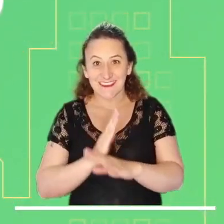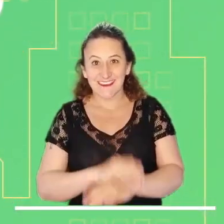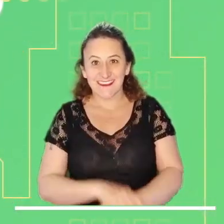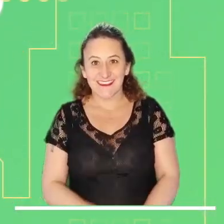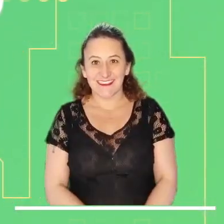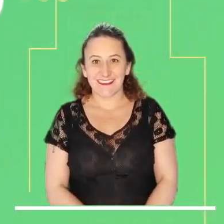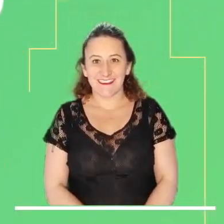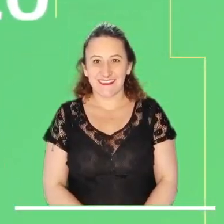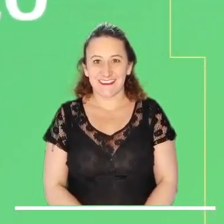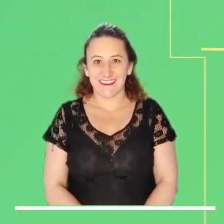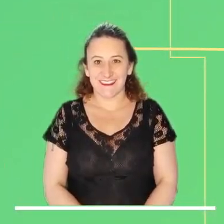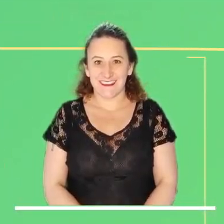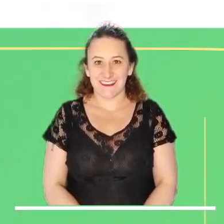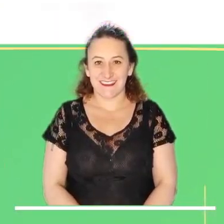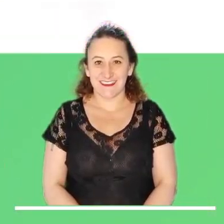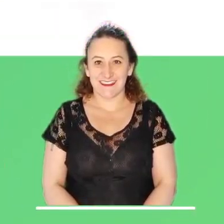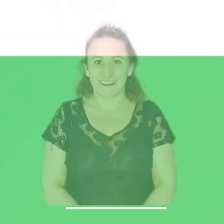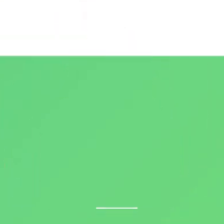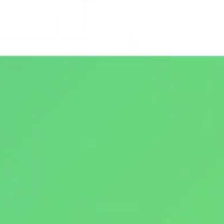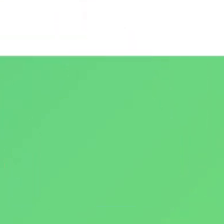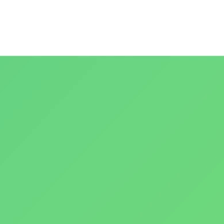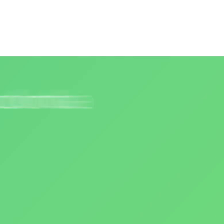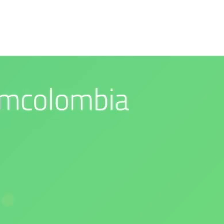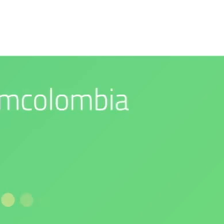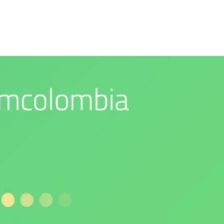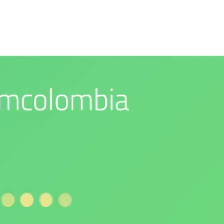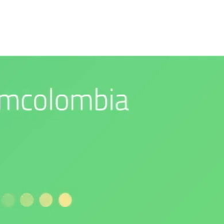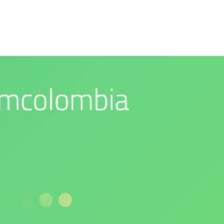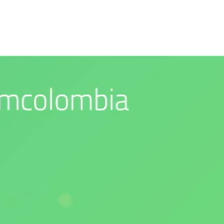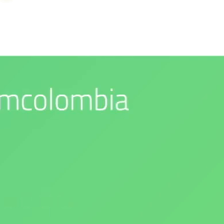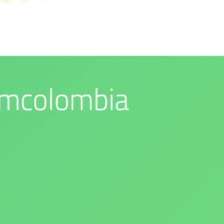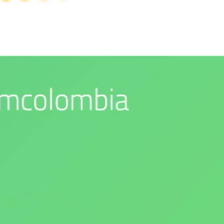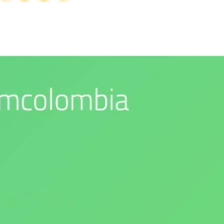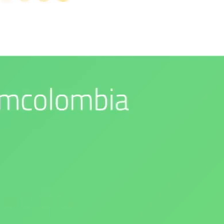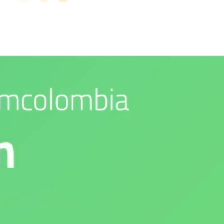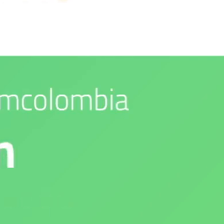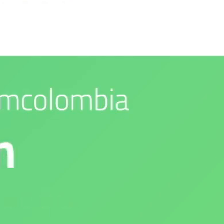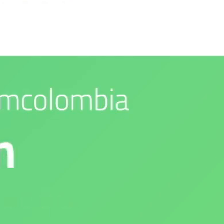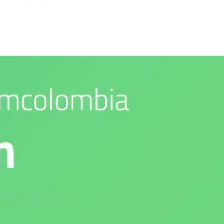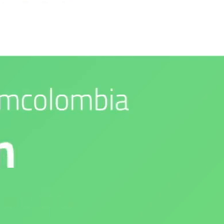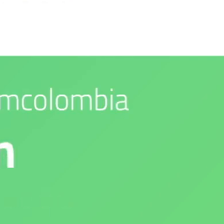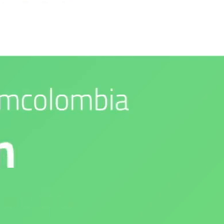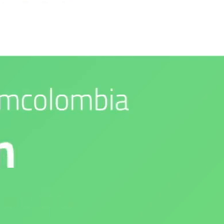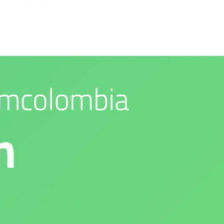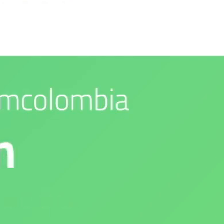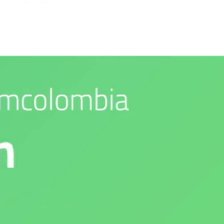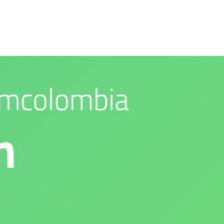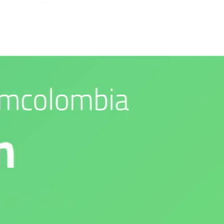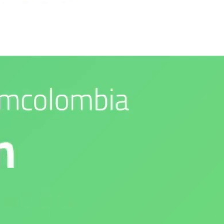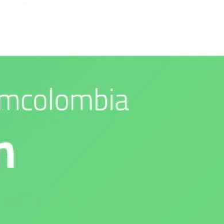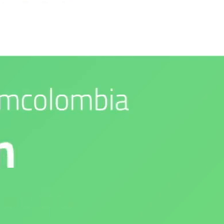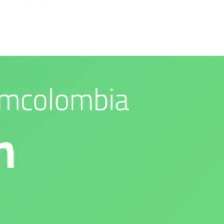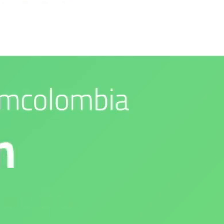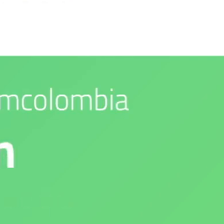nuestras redes sociales. Nuestro compromiso es con el medio ambiente. IDEAM es confianza y prevención.